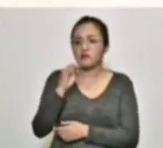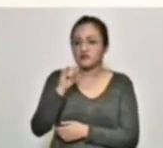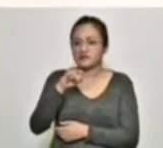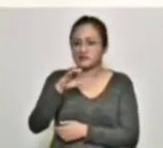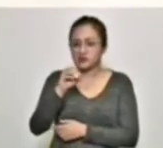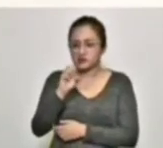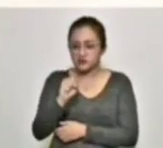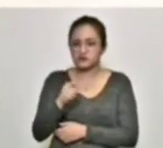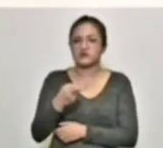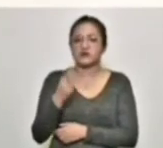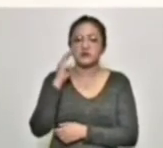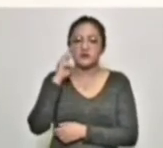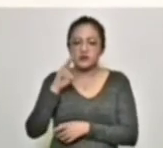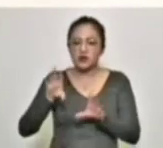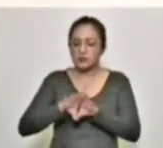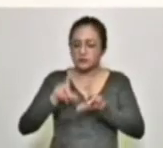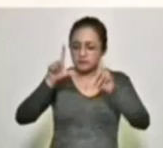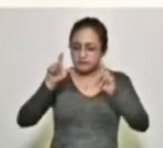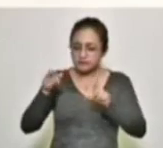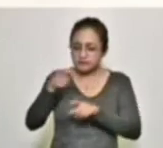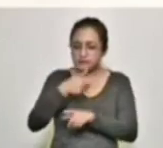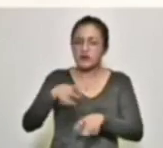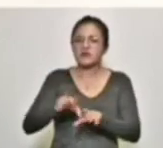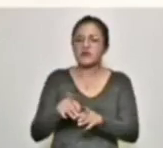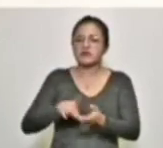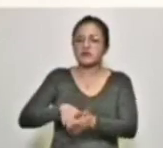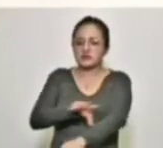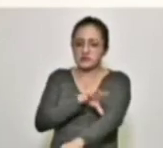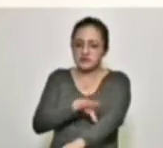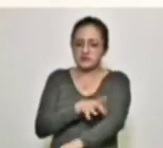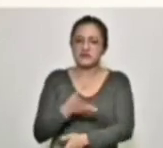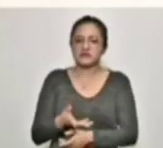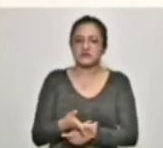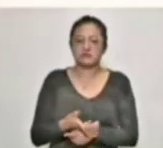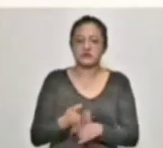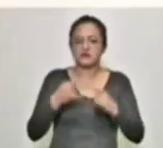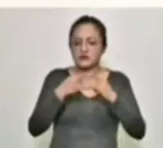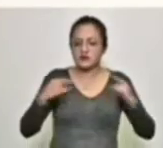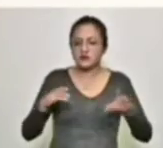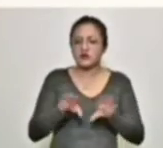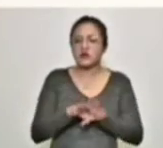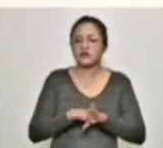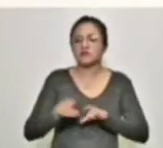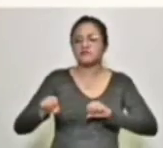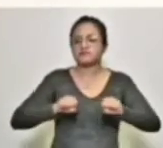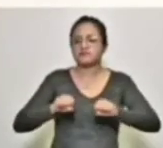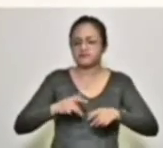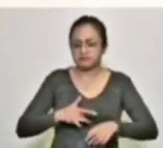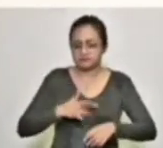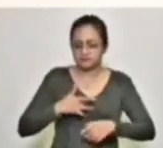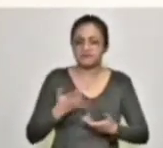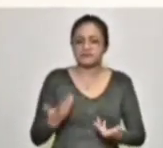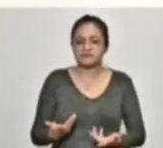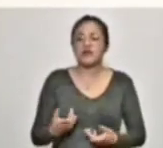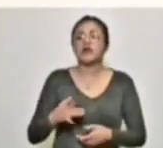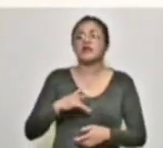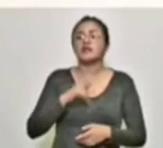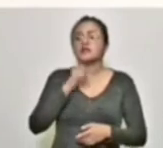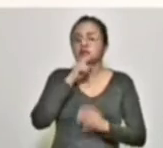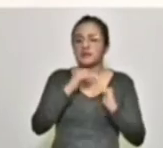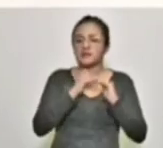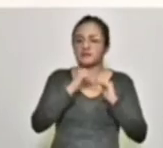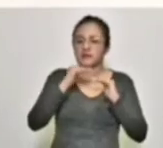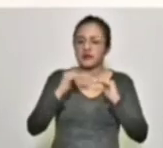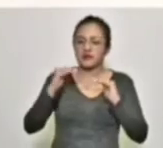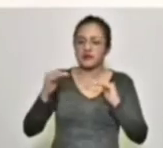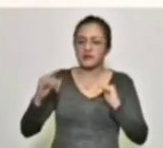hicieron tomografías de resistividad eléctrica, tendidos de refracción sísmica, sondeos eléctricos